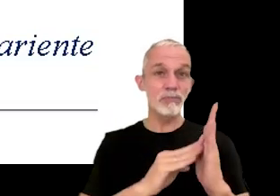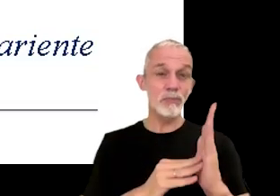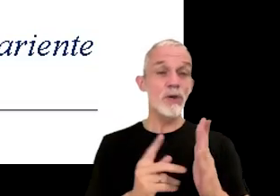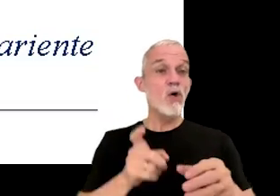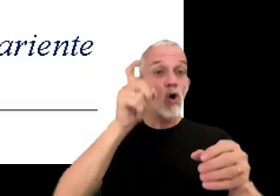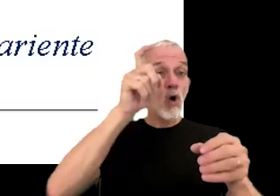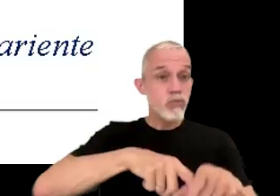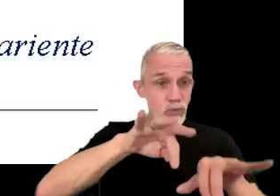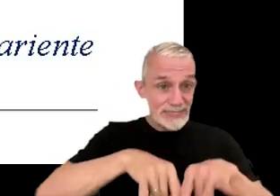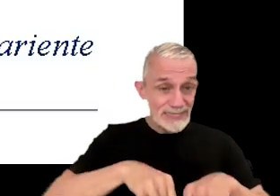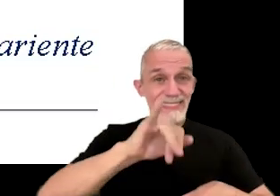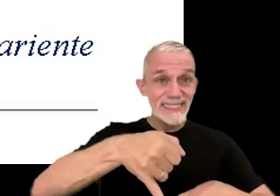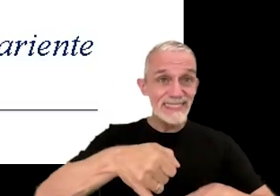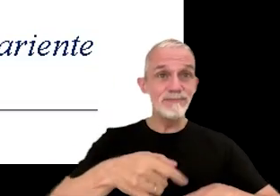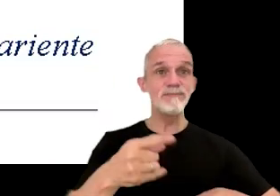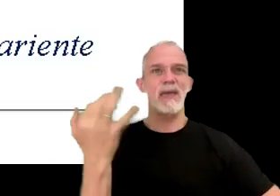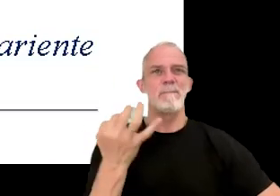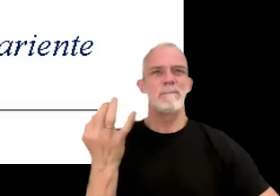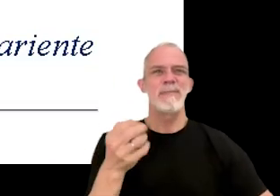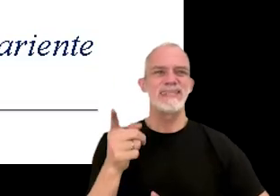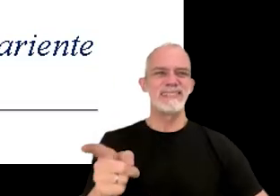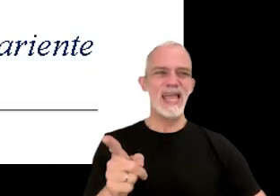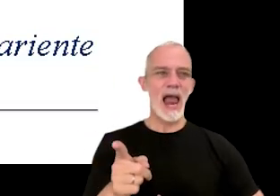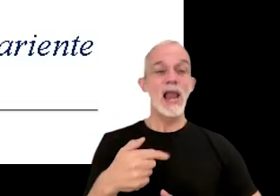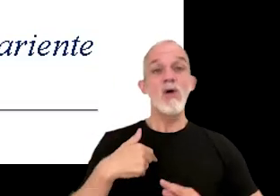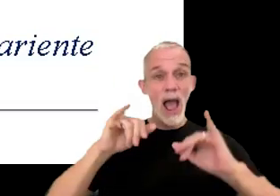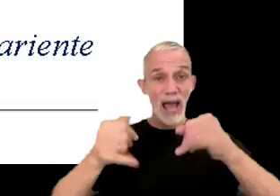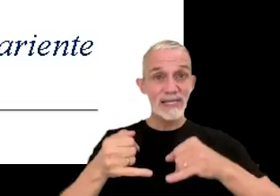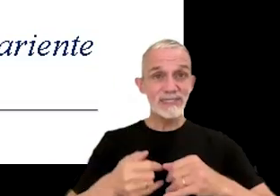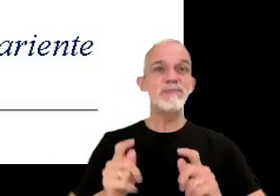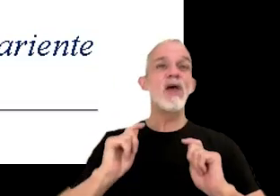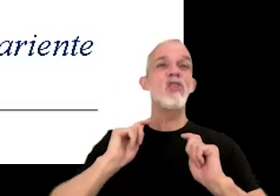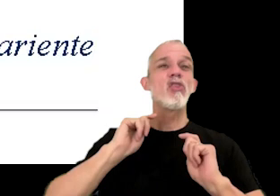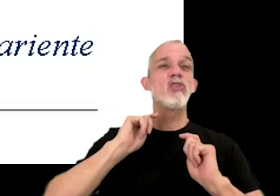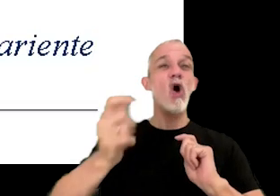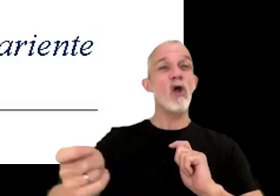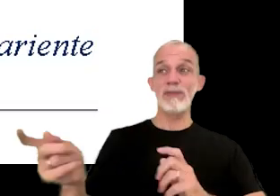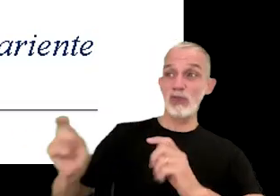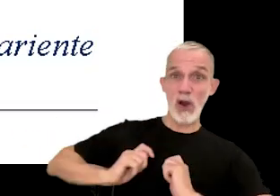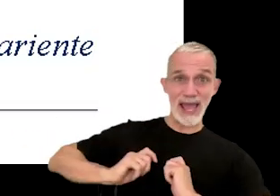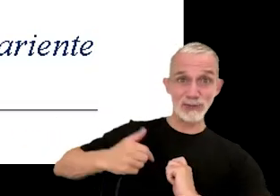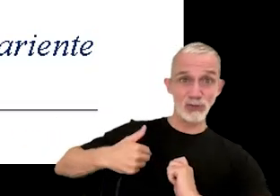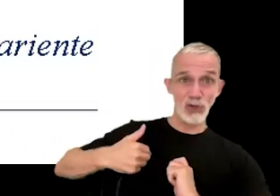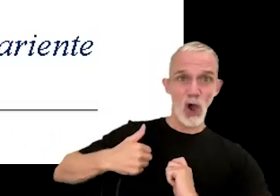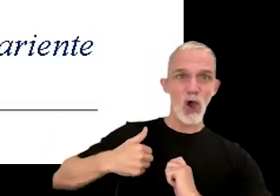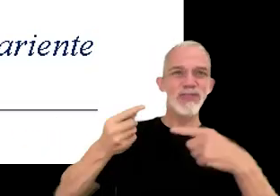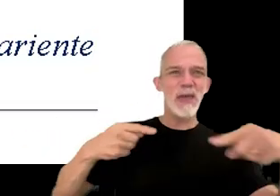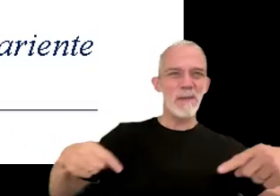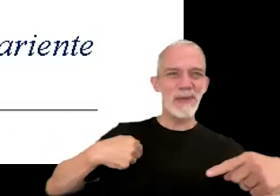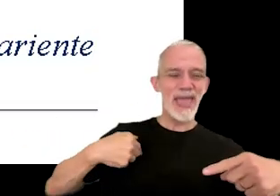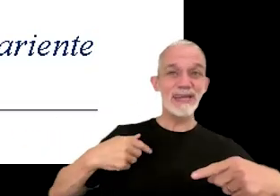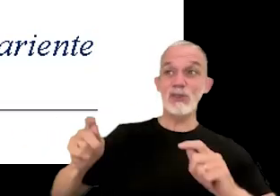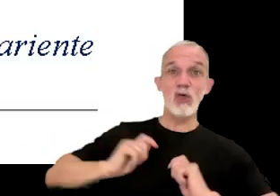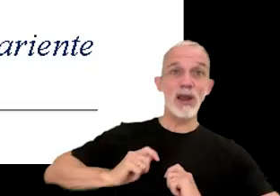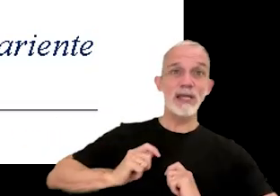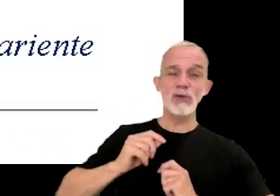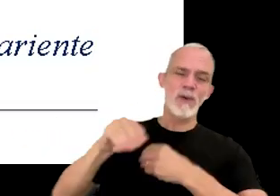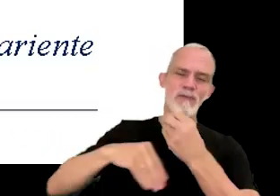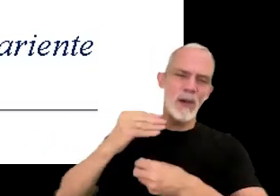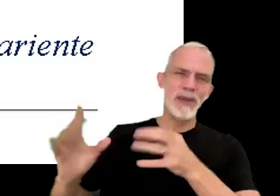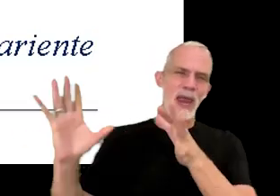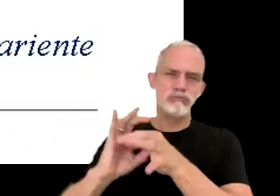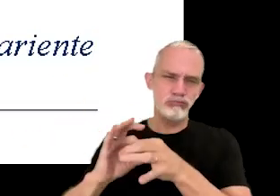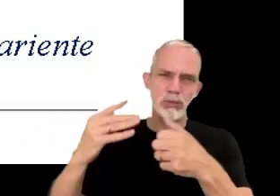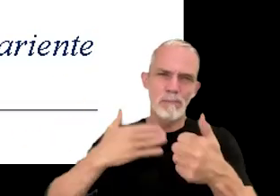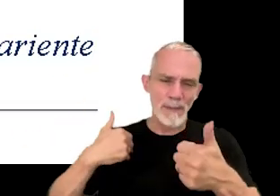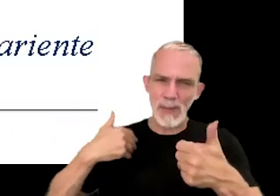este régimen excepcional y acepte una donación de bienes, cuando el donatario sea pariente y no